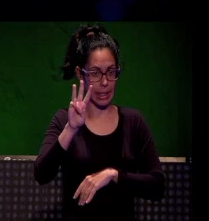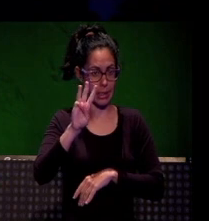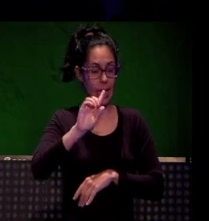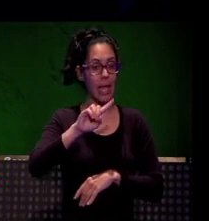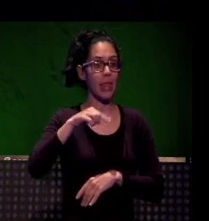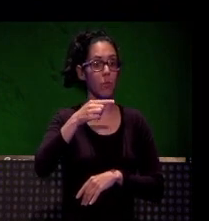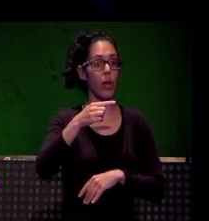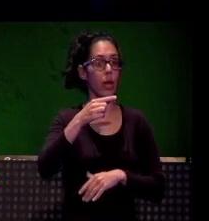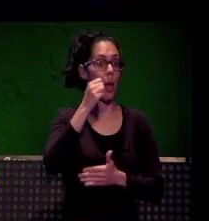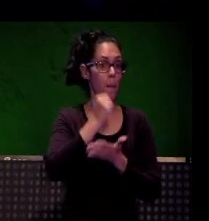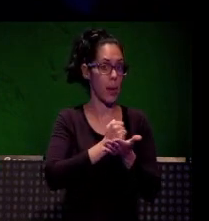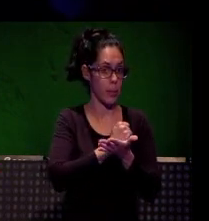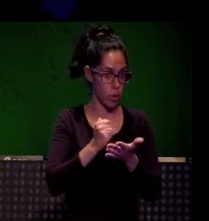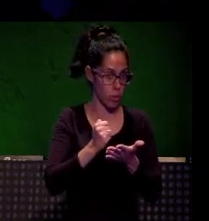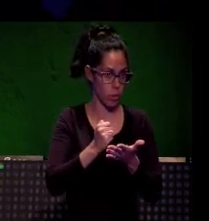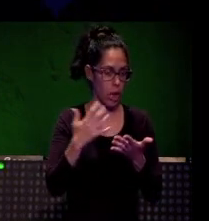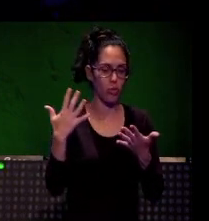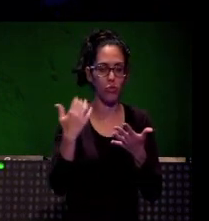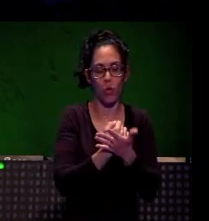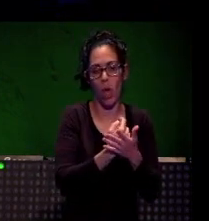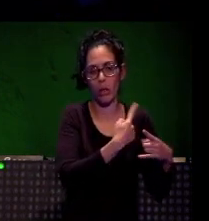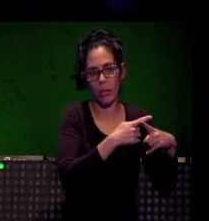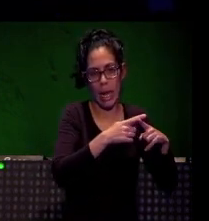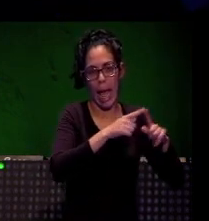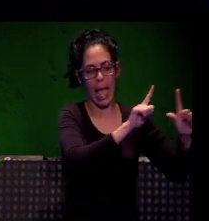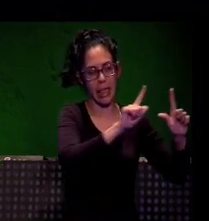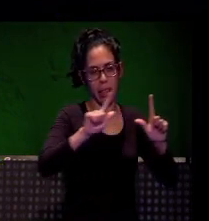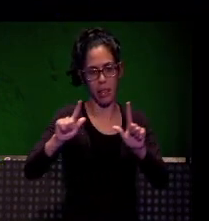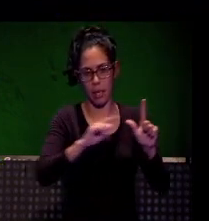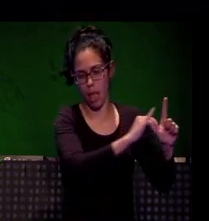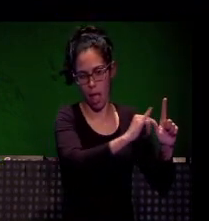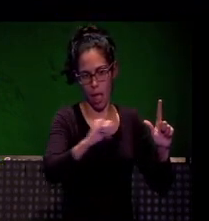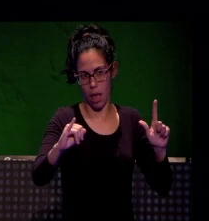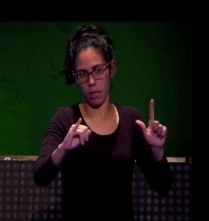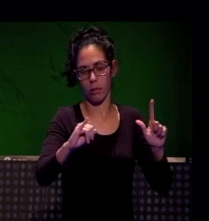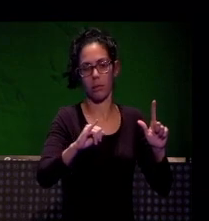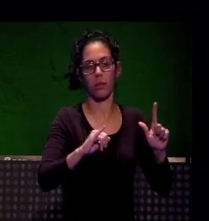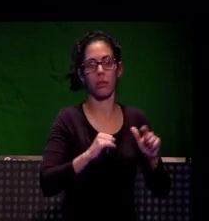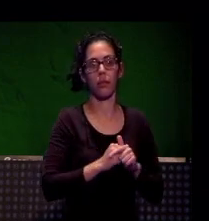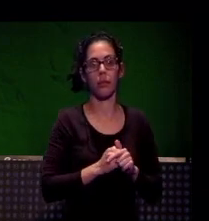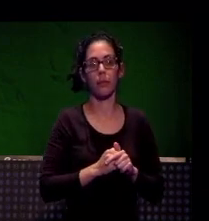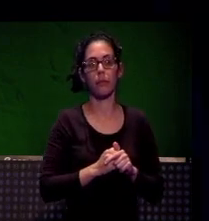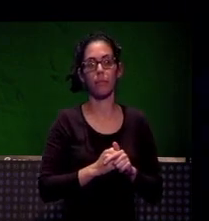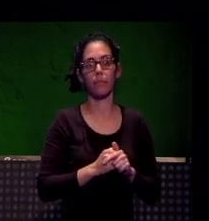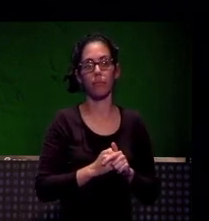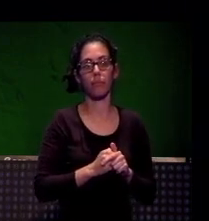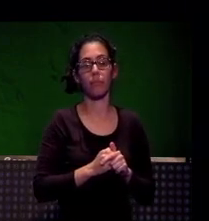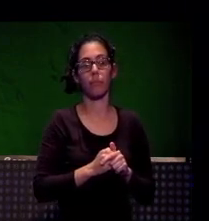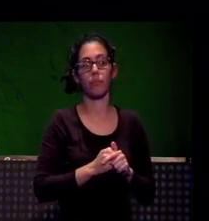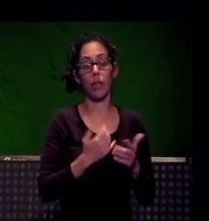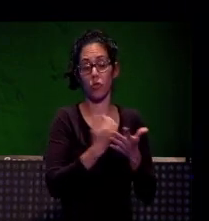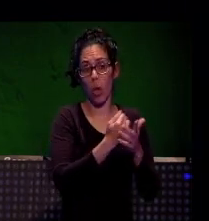patentó dupont que lo veis en todas las en casi todas las etiquetas todavía no me gustaría ser una de sus tataranietas